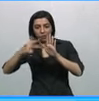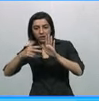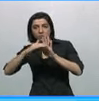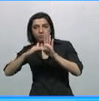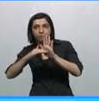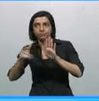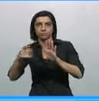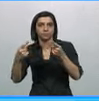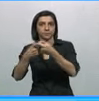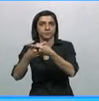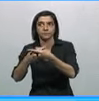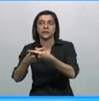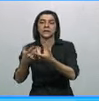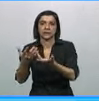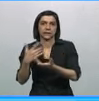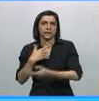tratar